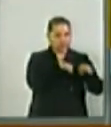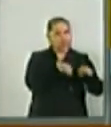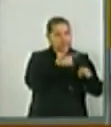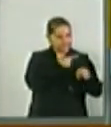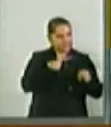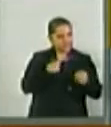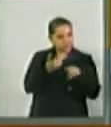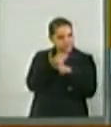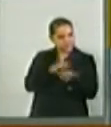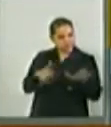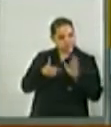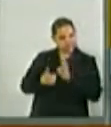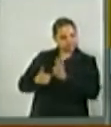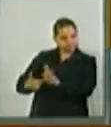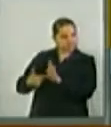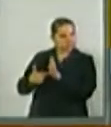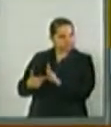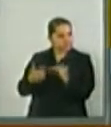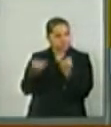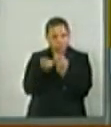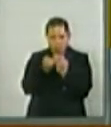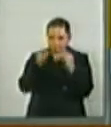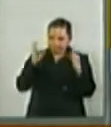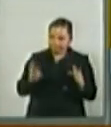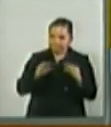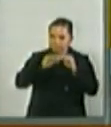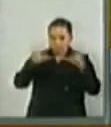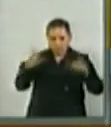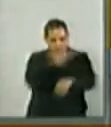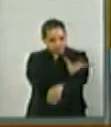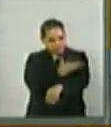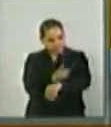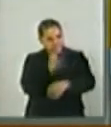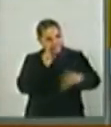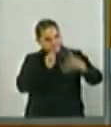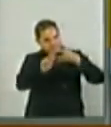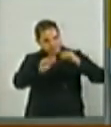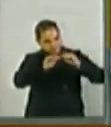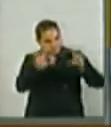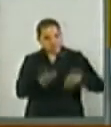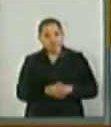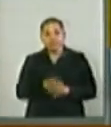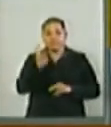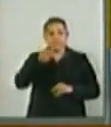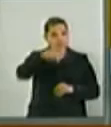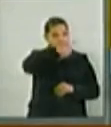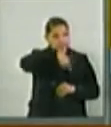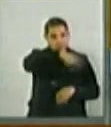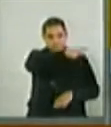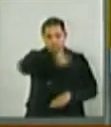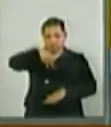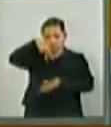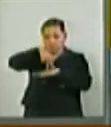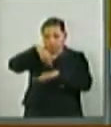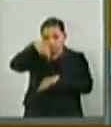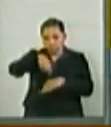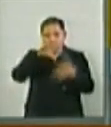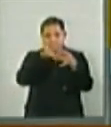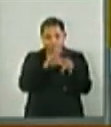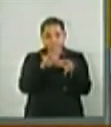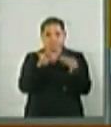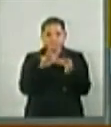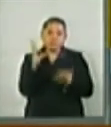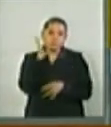lo que respecta a la obligación de comparecer ante las cámaras del Congreso de la Unión, esta responsabilidad está